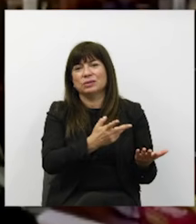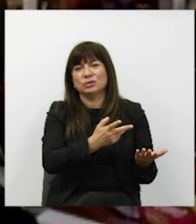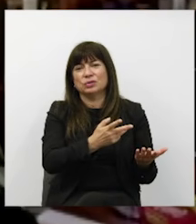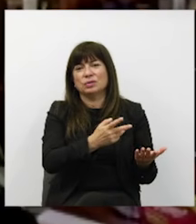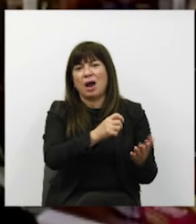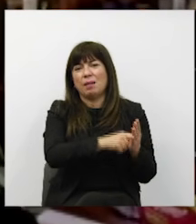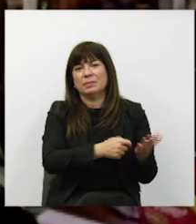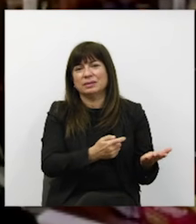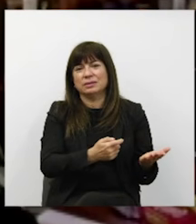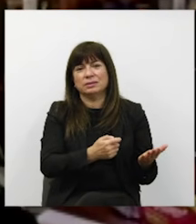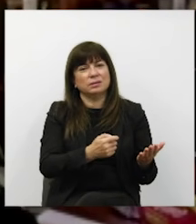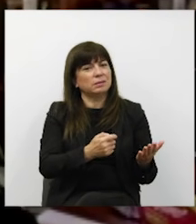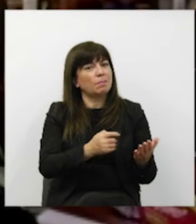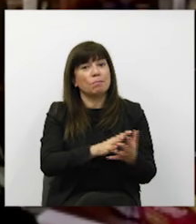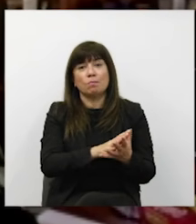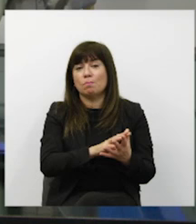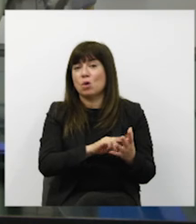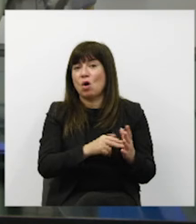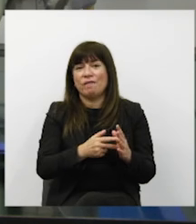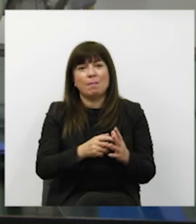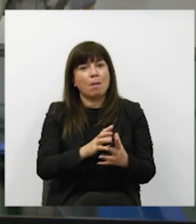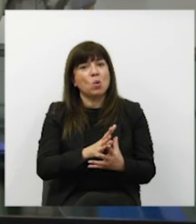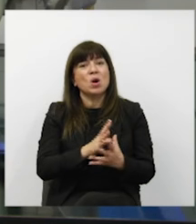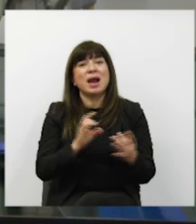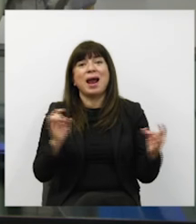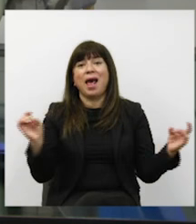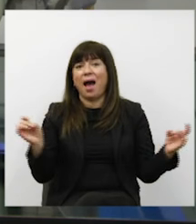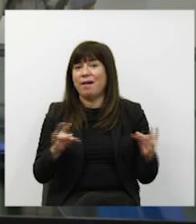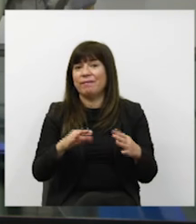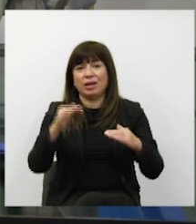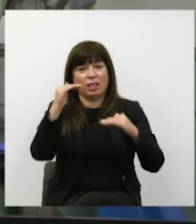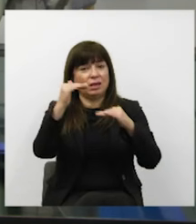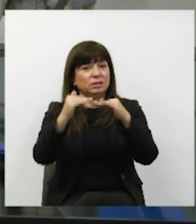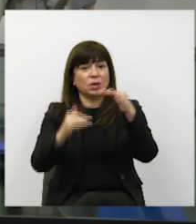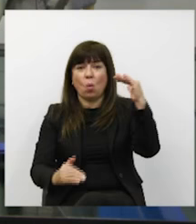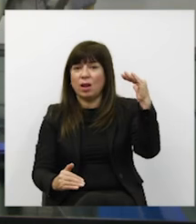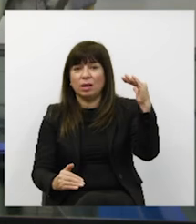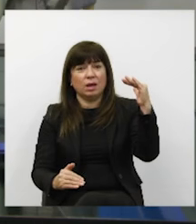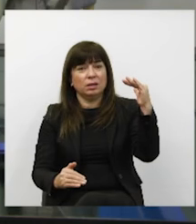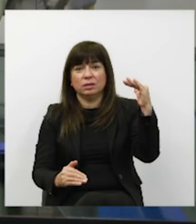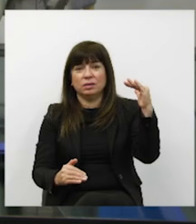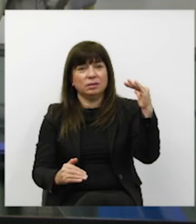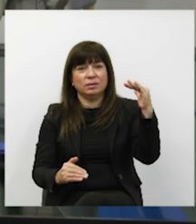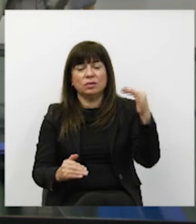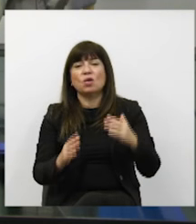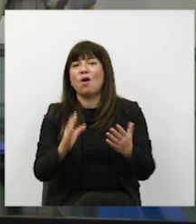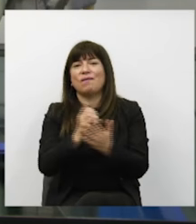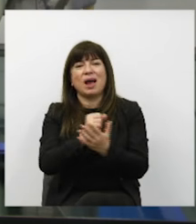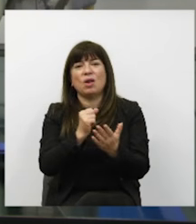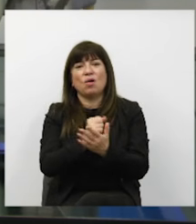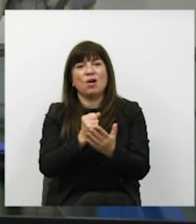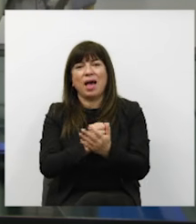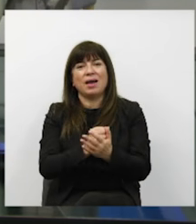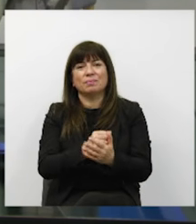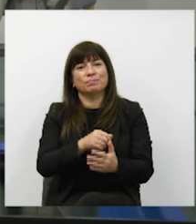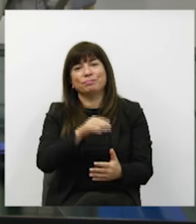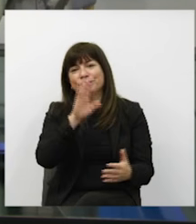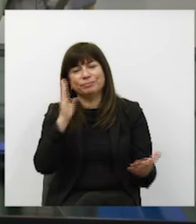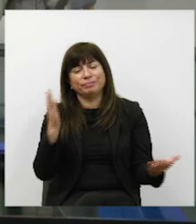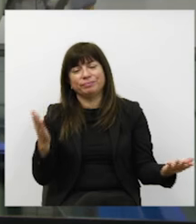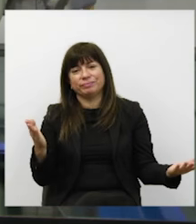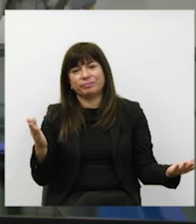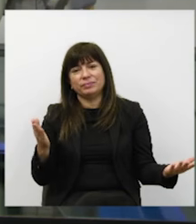de oportunidades. Demasiado grave. Y por tanto, no vas a lograr un quid pro quo. Lo lógico sería, tengamos igualdad